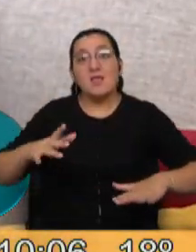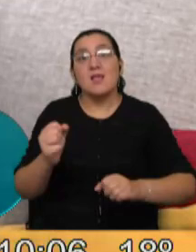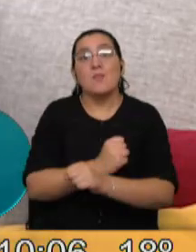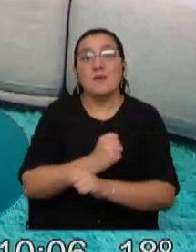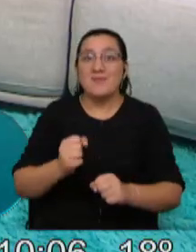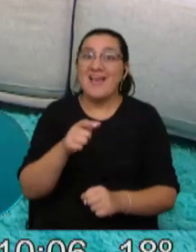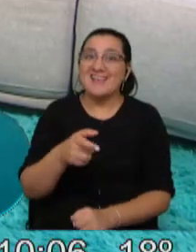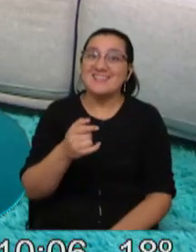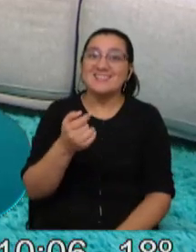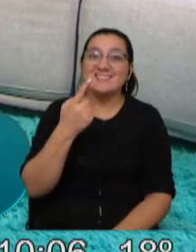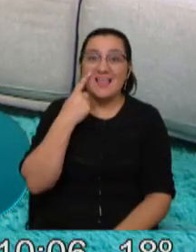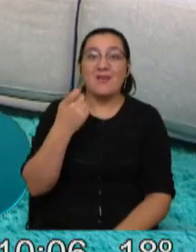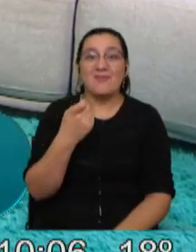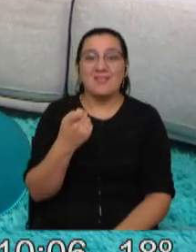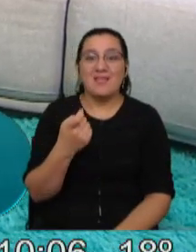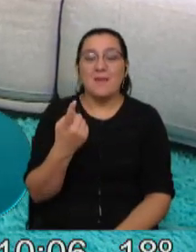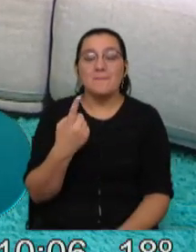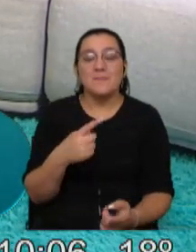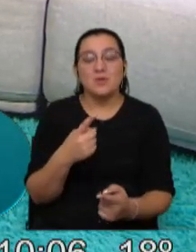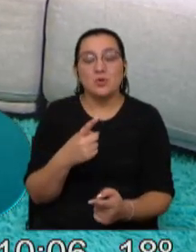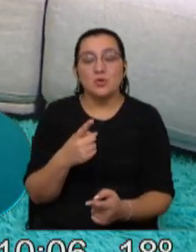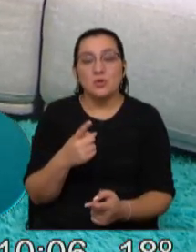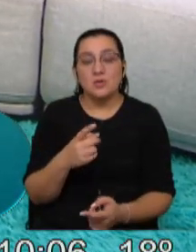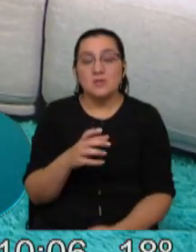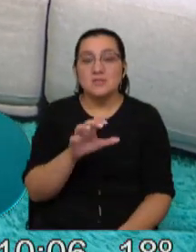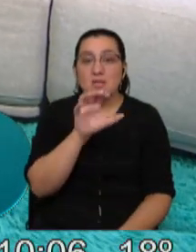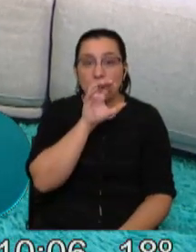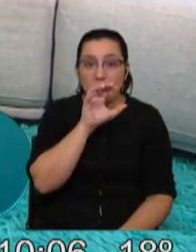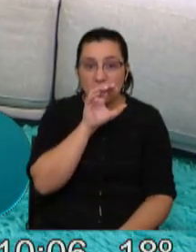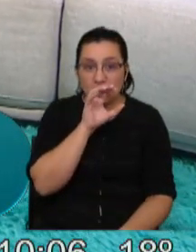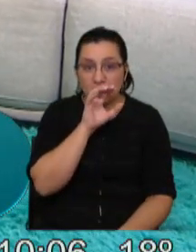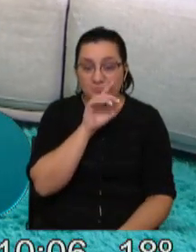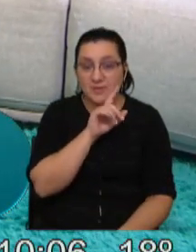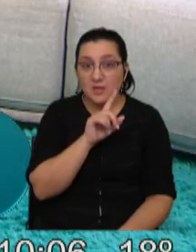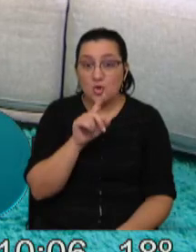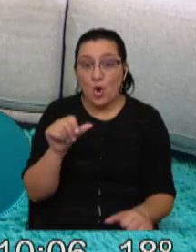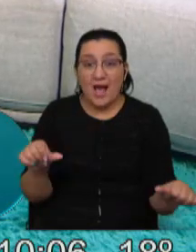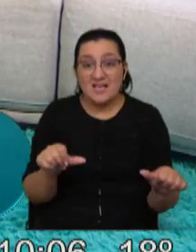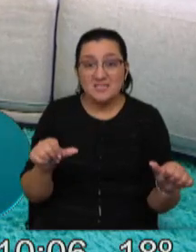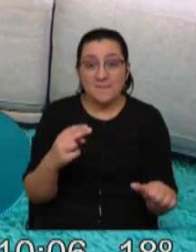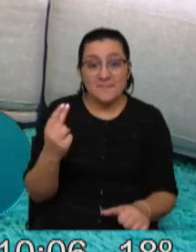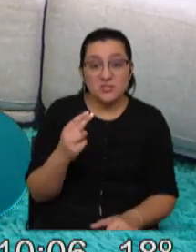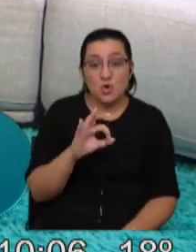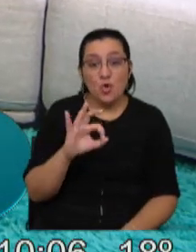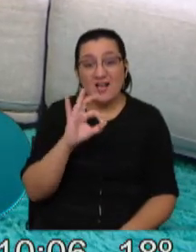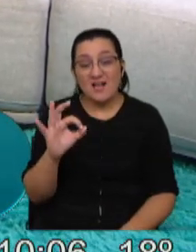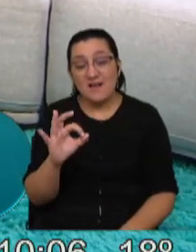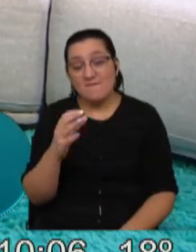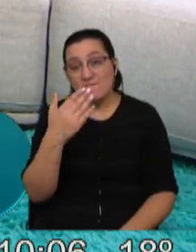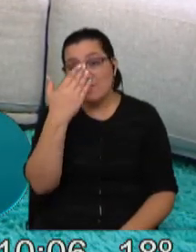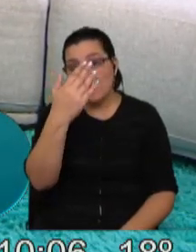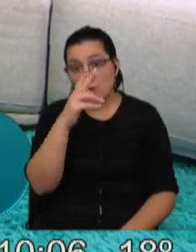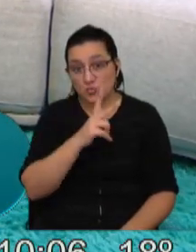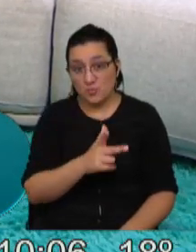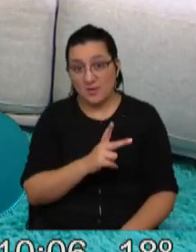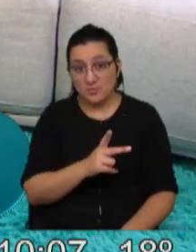perro también lo estoy ayudando. Pero al que voy es el perro que no hace enfrente de nosotros porque aprendió, mira, yo no puedo hacer enfrente de esta gente. Porque me castigan. Cuando me